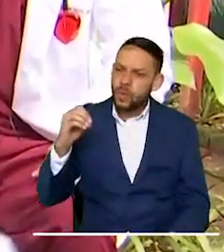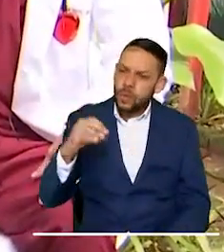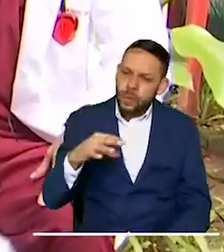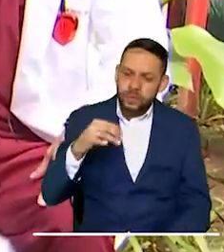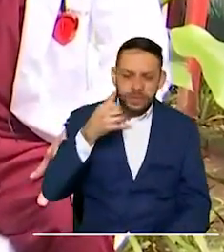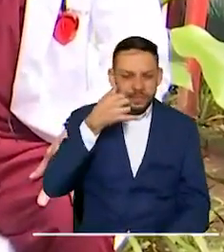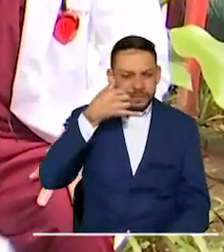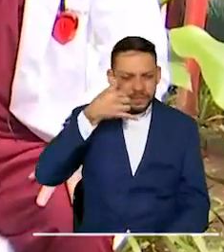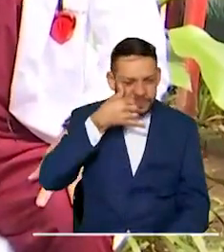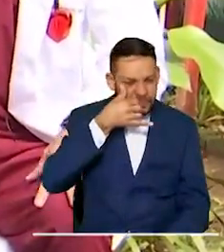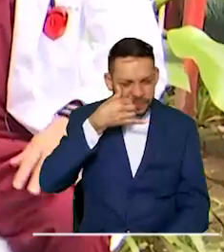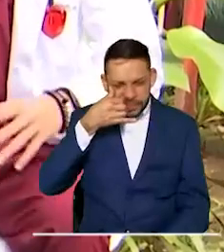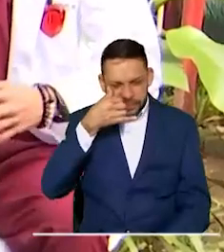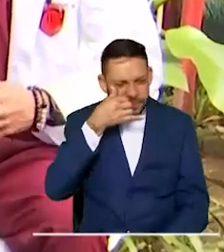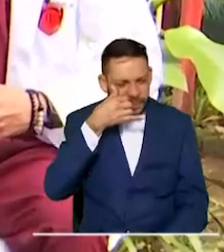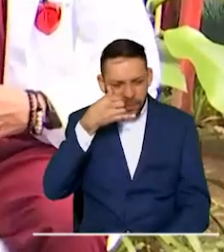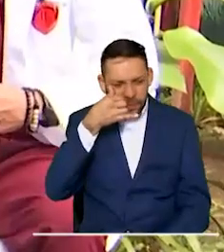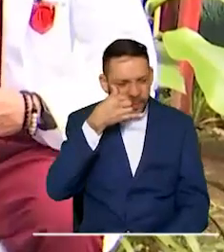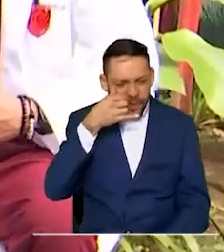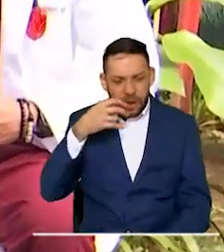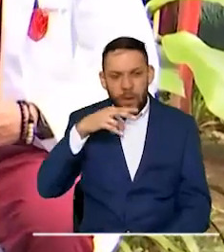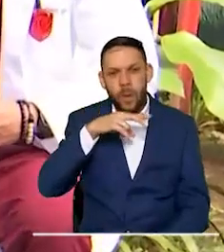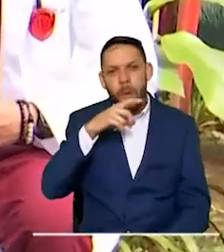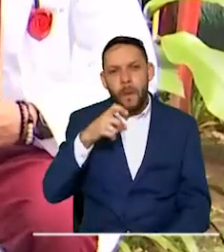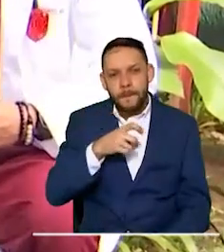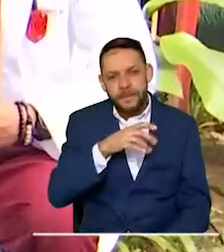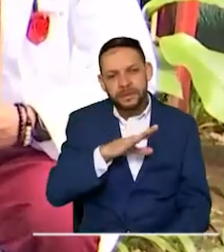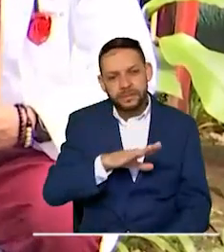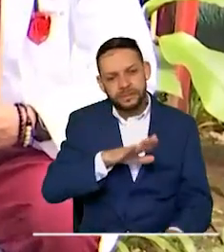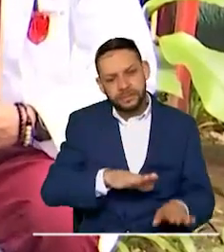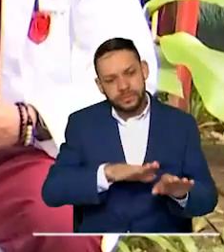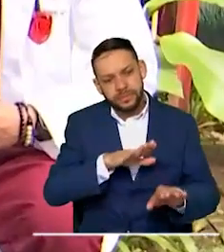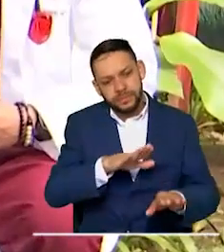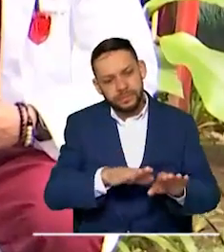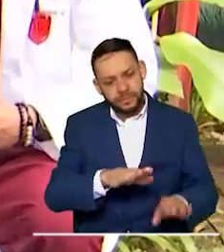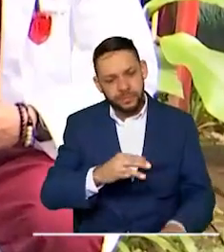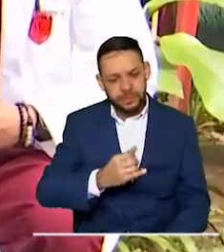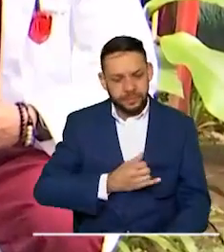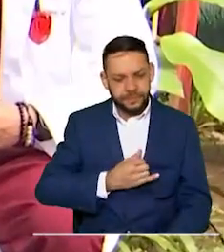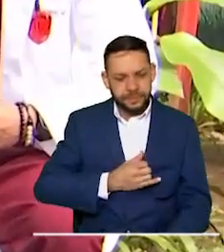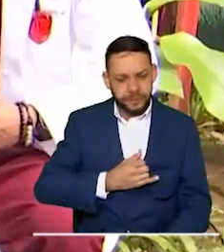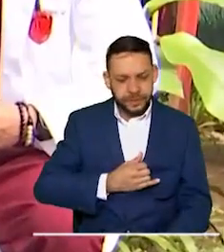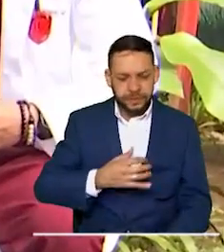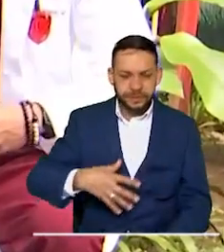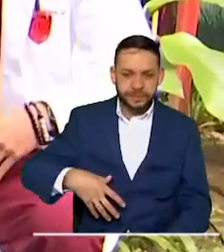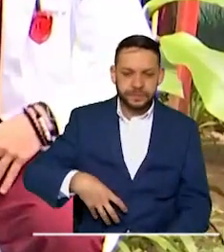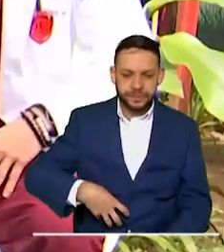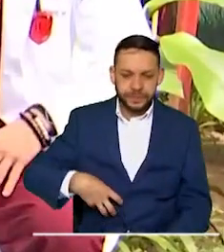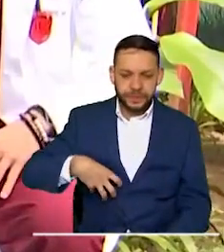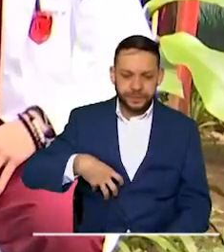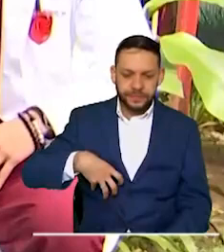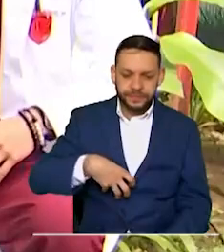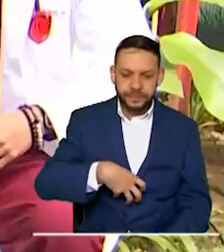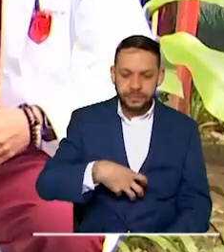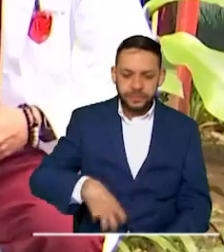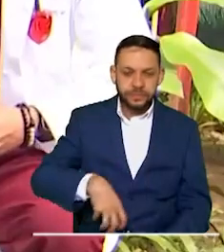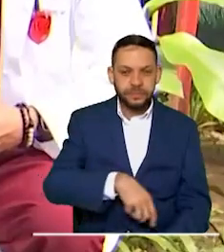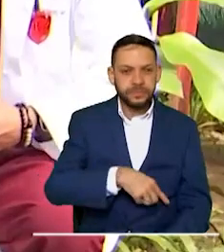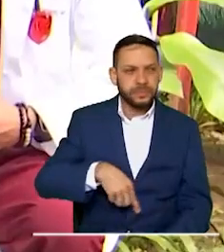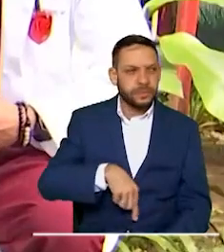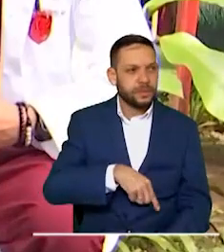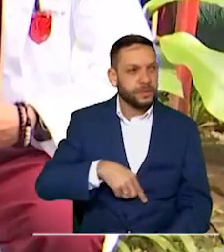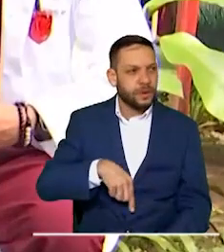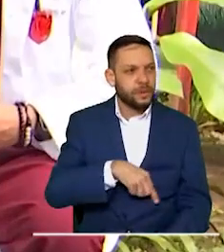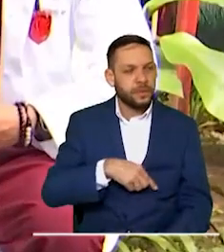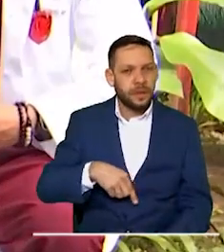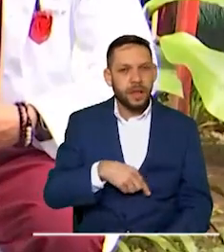vamos viendo todos los segmentos del estómago y los segmentos del intestino. Cuando tenemos que ver toda la parte